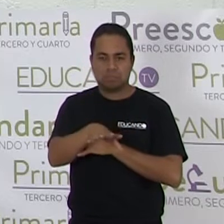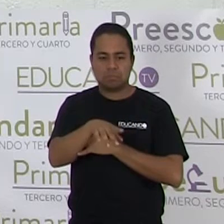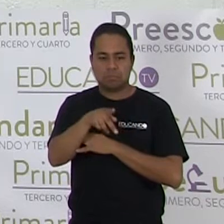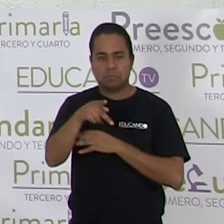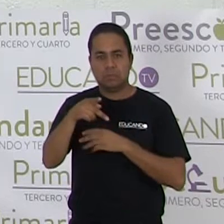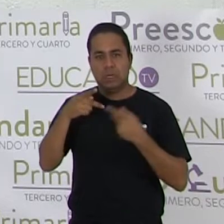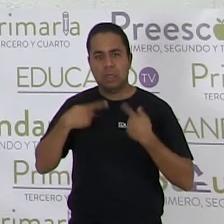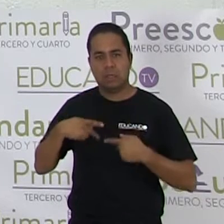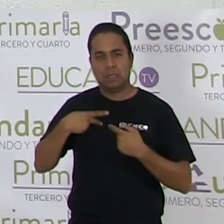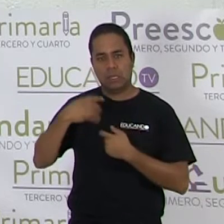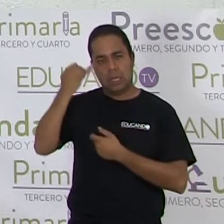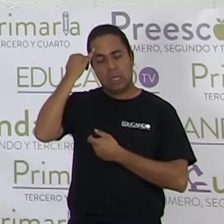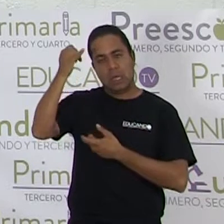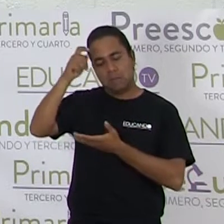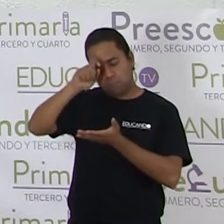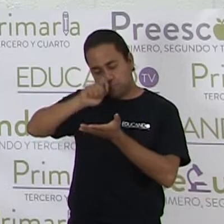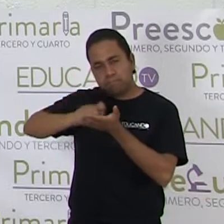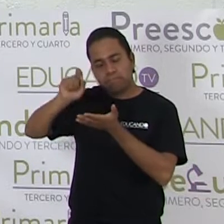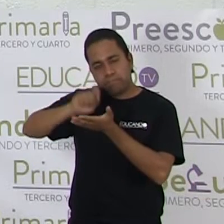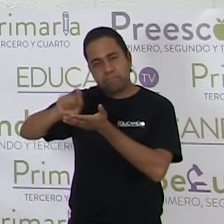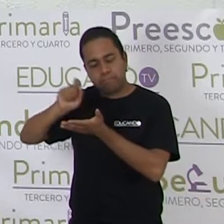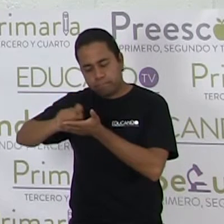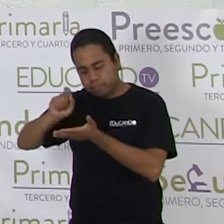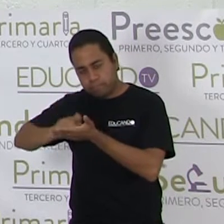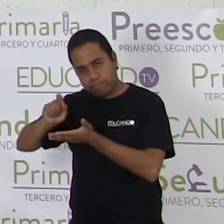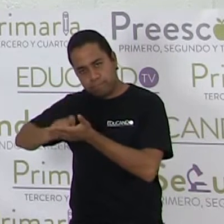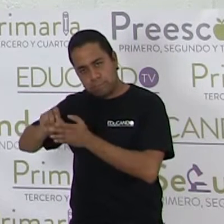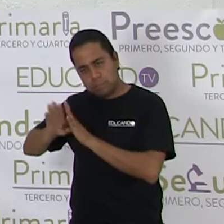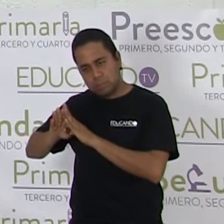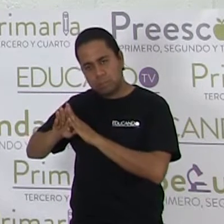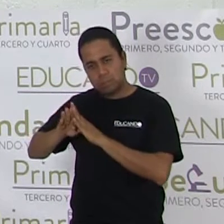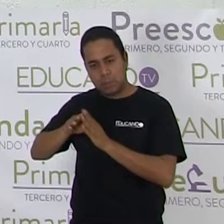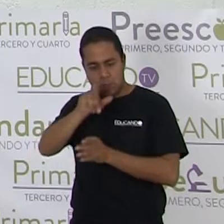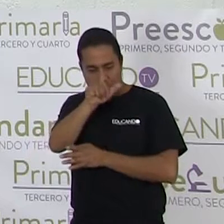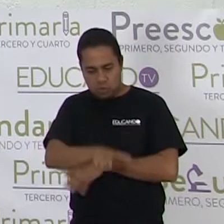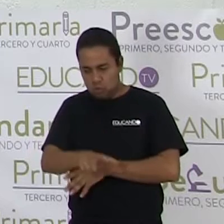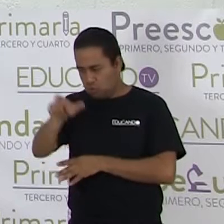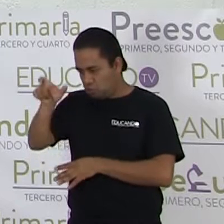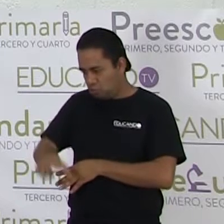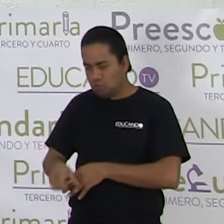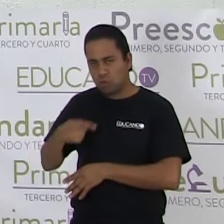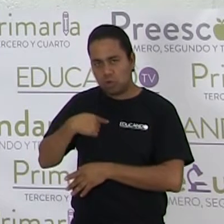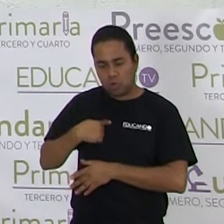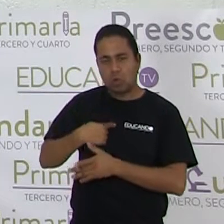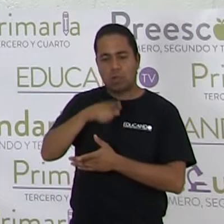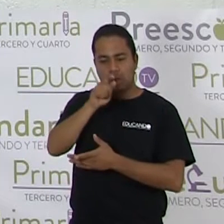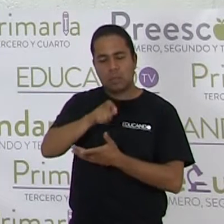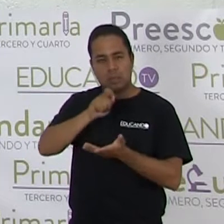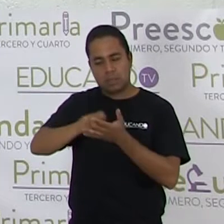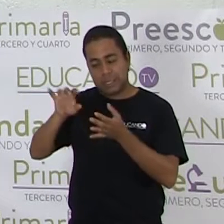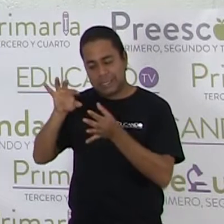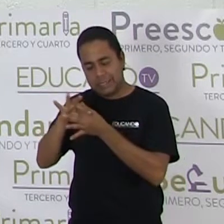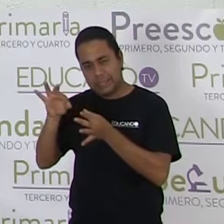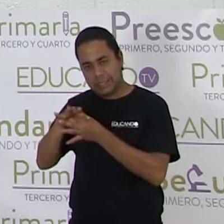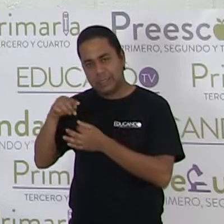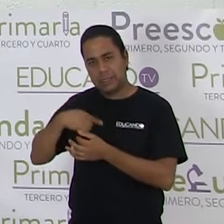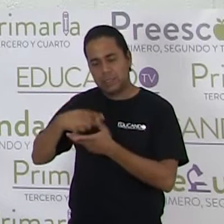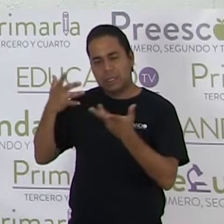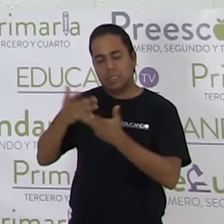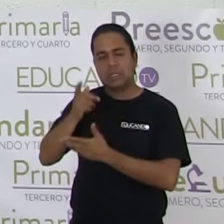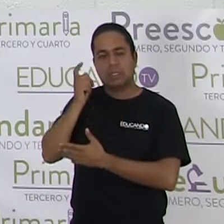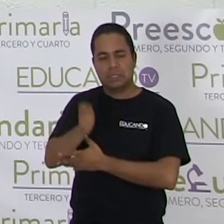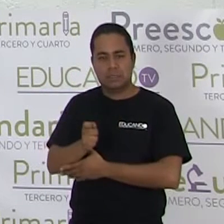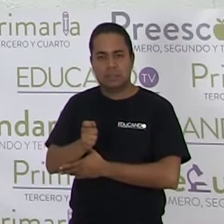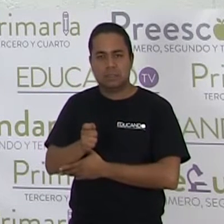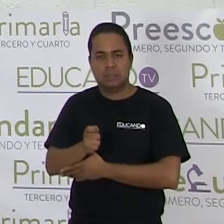narrador está escribiendo de forma en personaje, la narrativa se va a realizar nuevamente